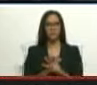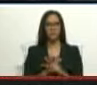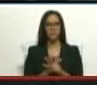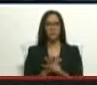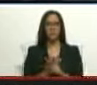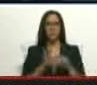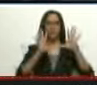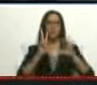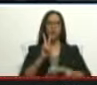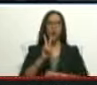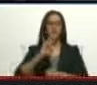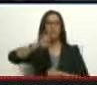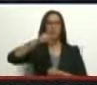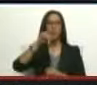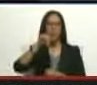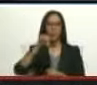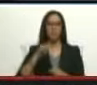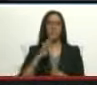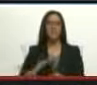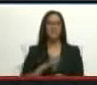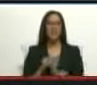12 de junio, estaba la pandemia